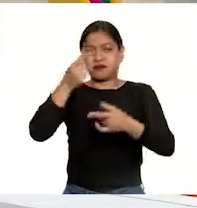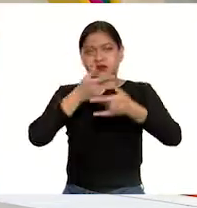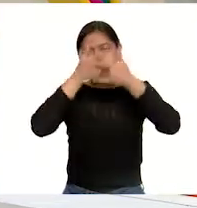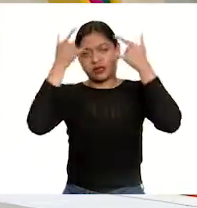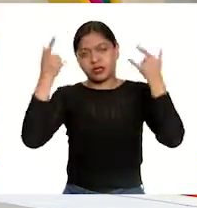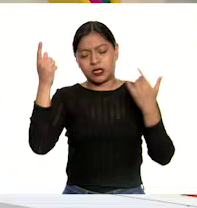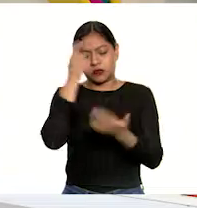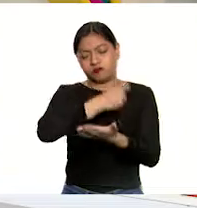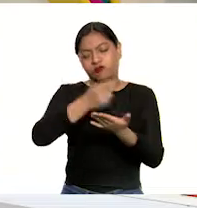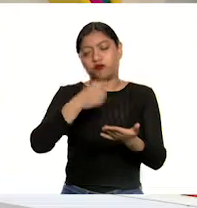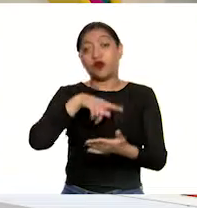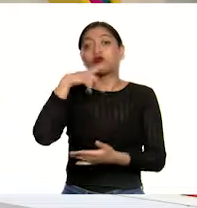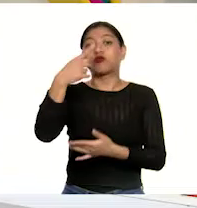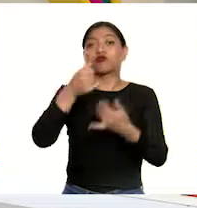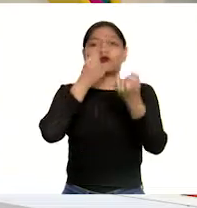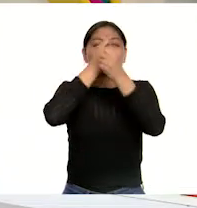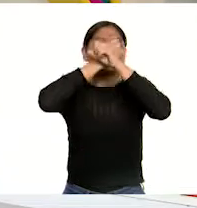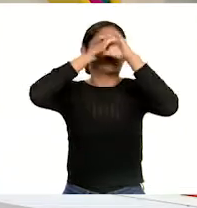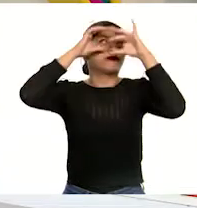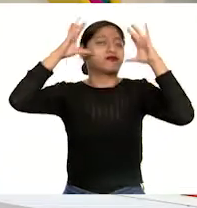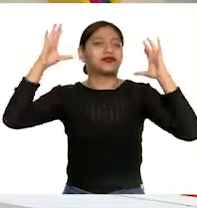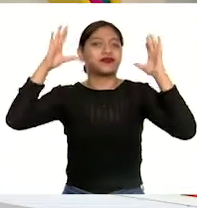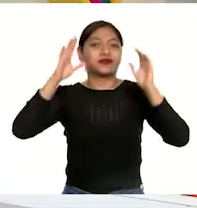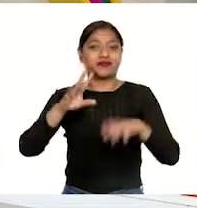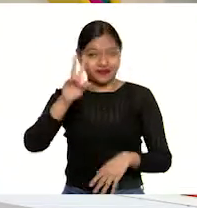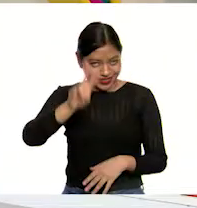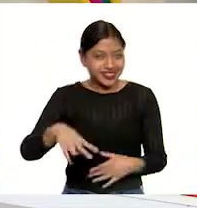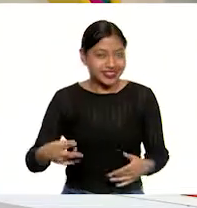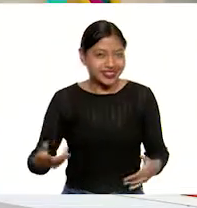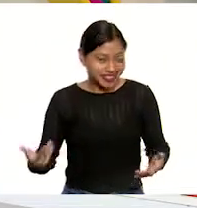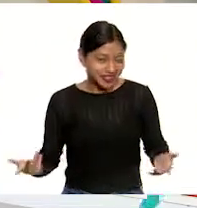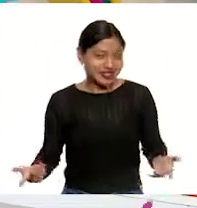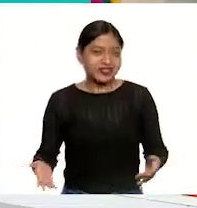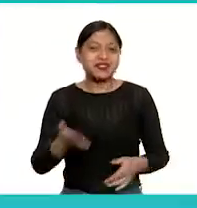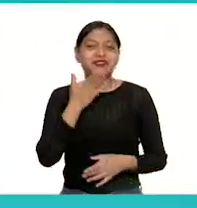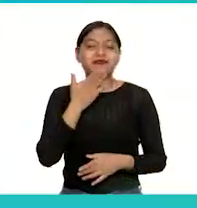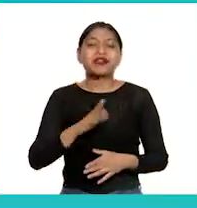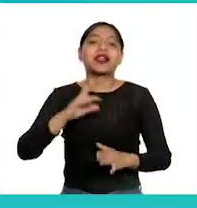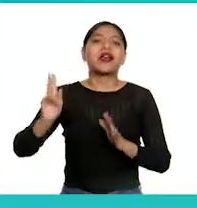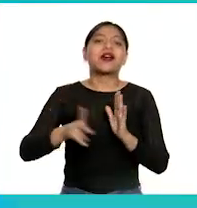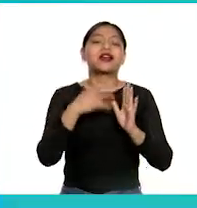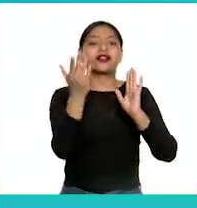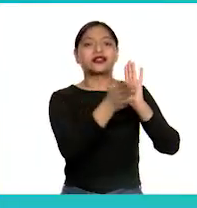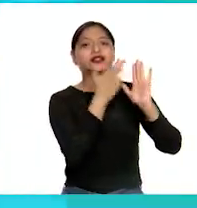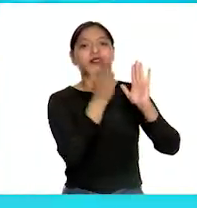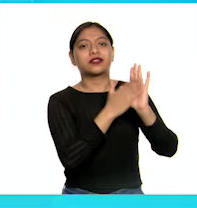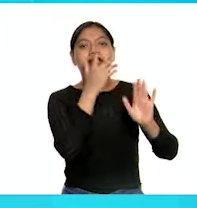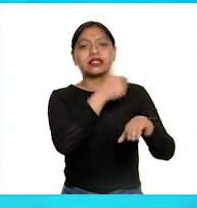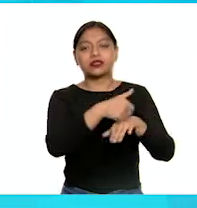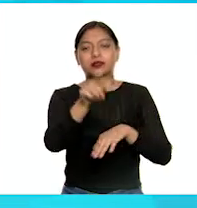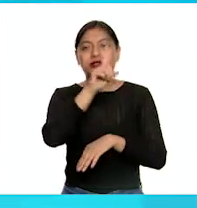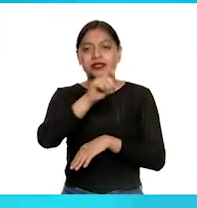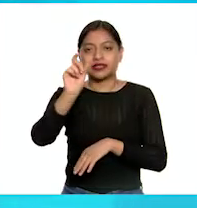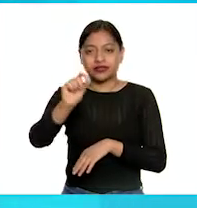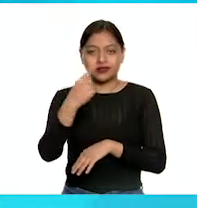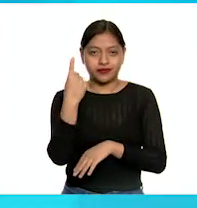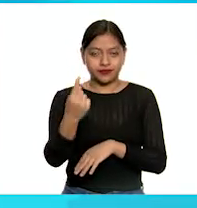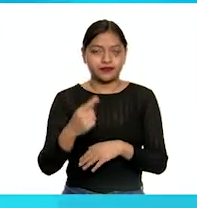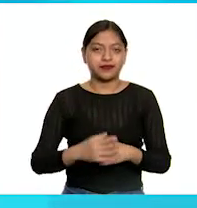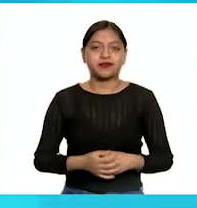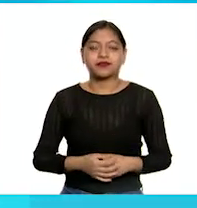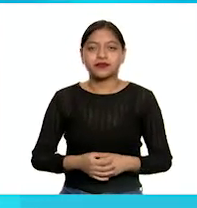dejar volar nuestra imaginación, ¿verdad? Vamos otra vez a la página 121 de nuestro